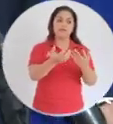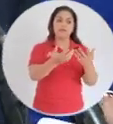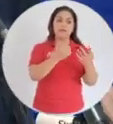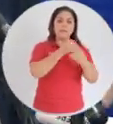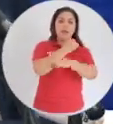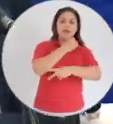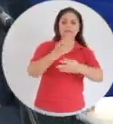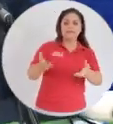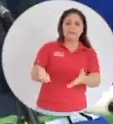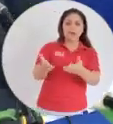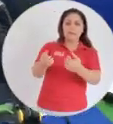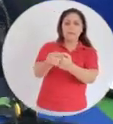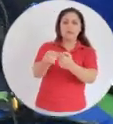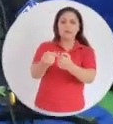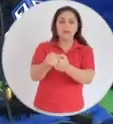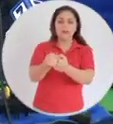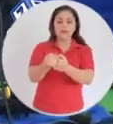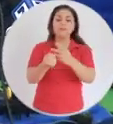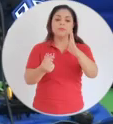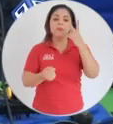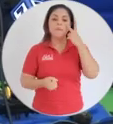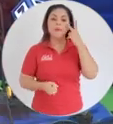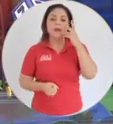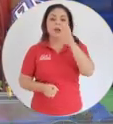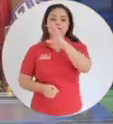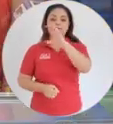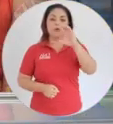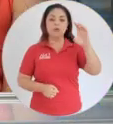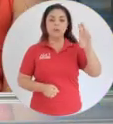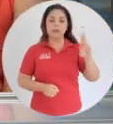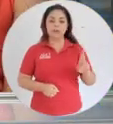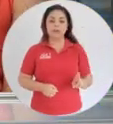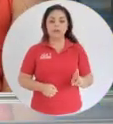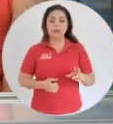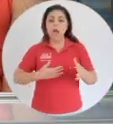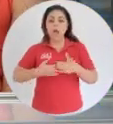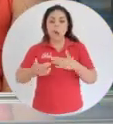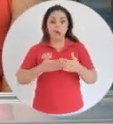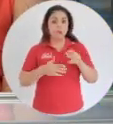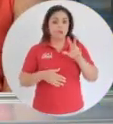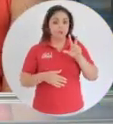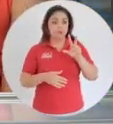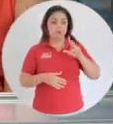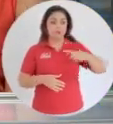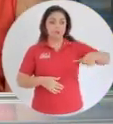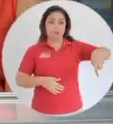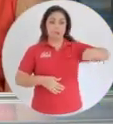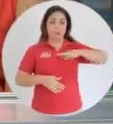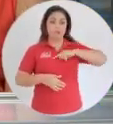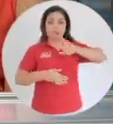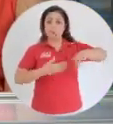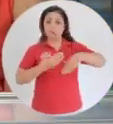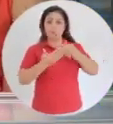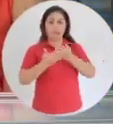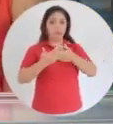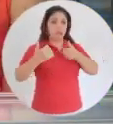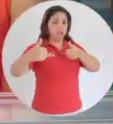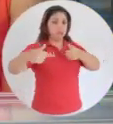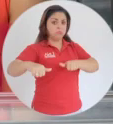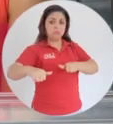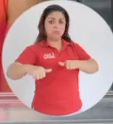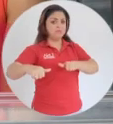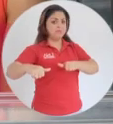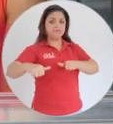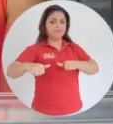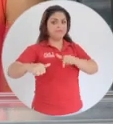el poder? Pero tenemos que verlo en Costa Rica. A pesar de que no todas las personas estamos de acuerdo con la forma en que se